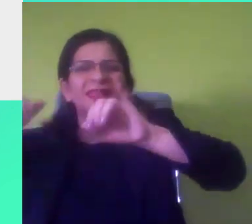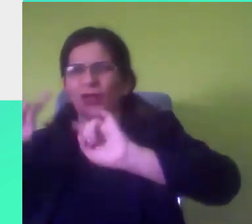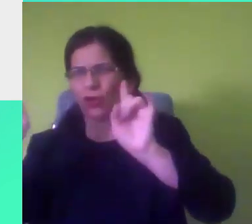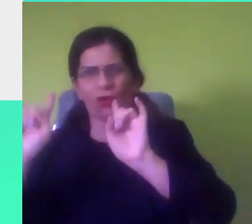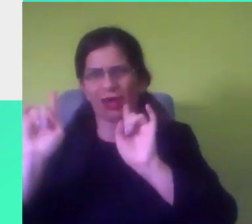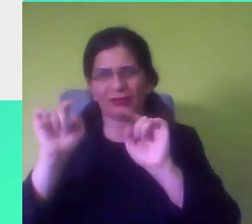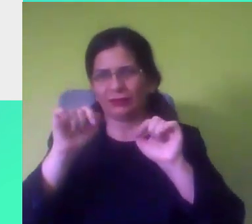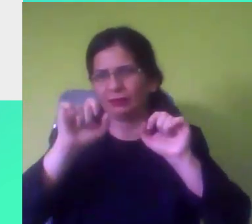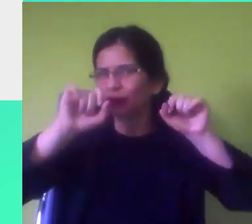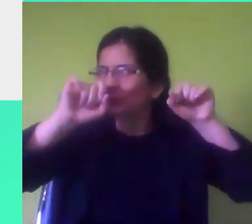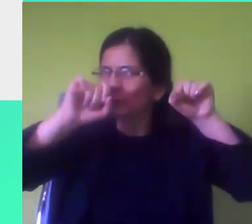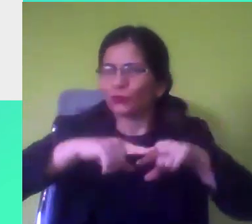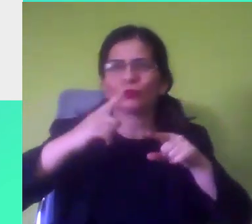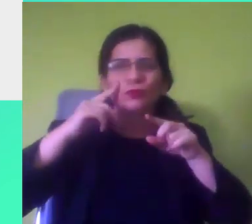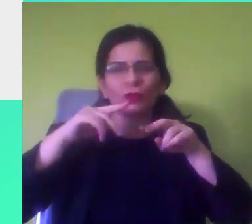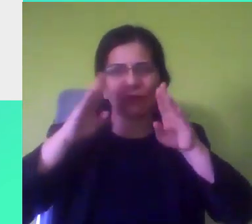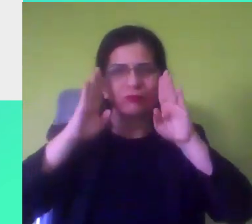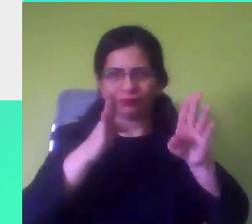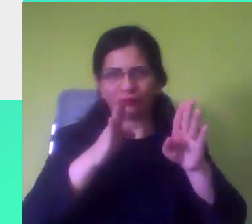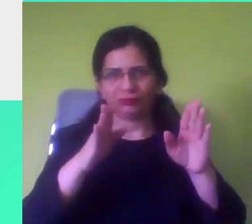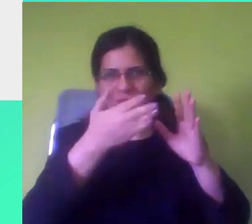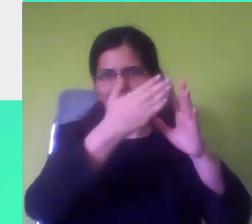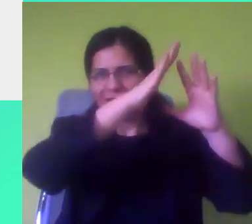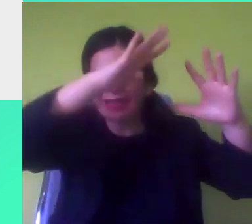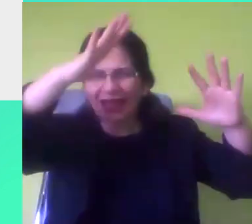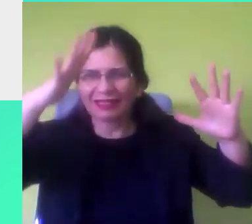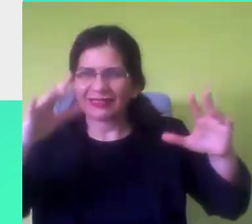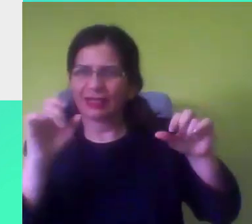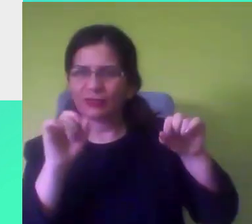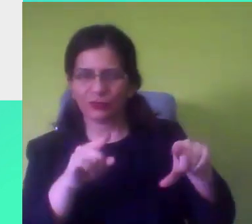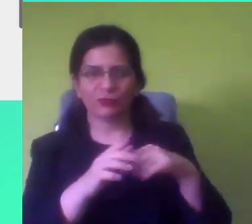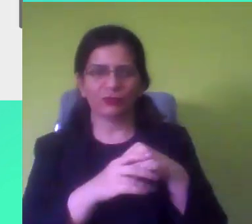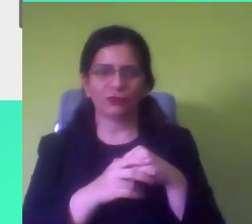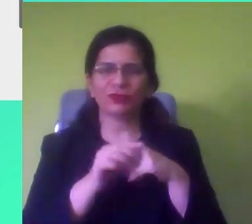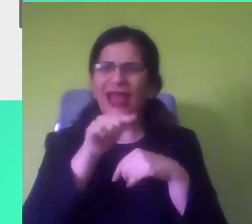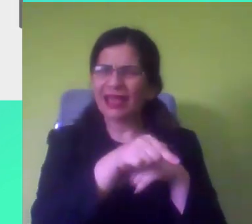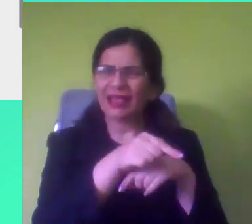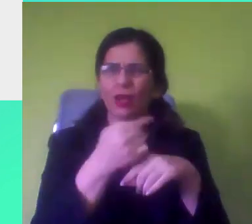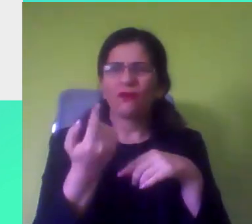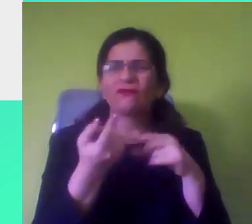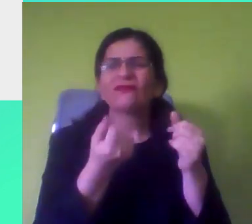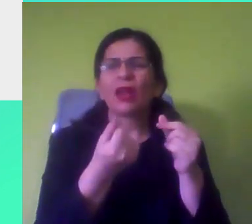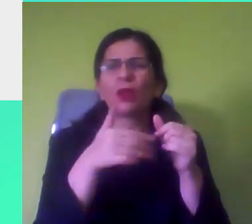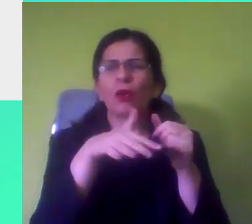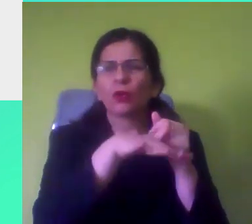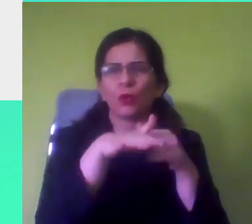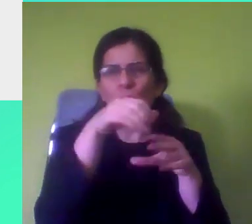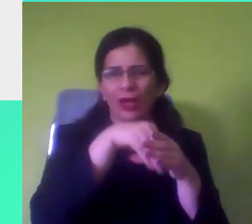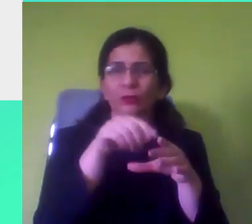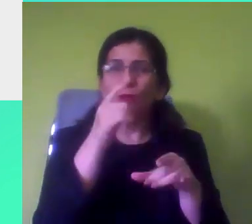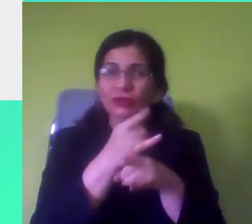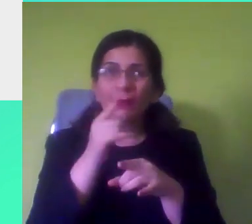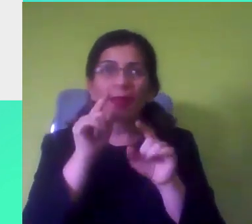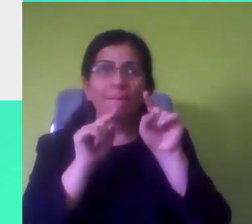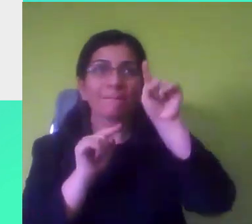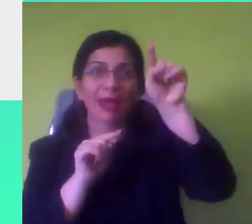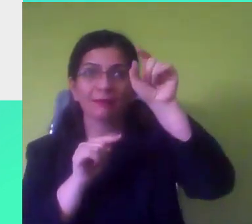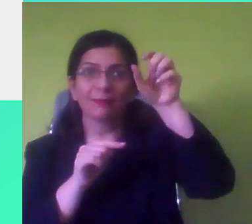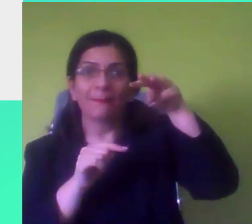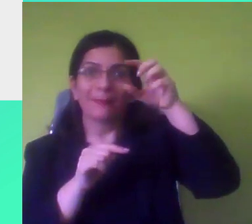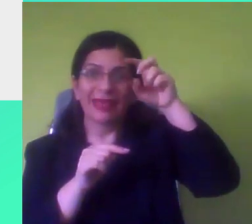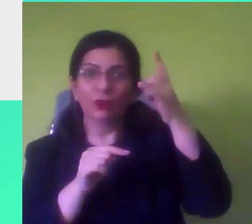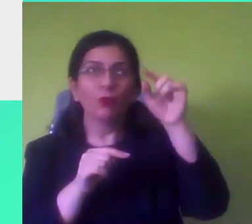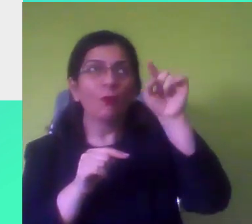tomamos noticias de ahí. Pero lo importante es que la información está acá. Entonces, como les decía, en el menú superior van a